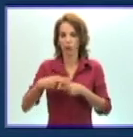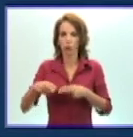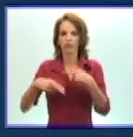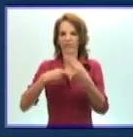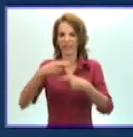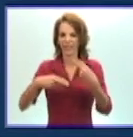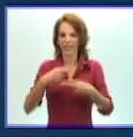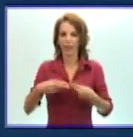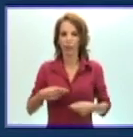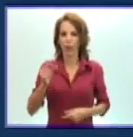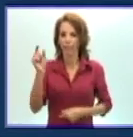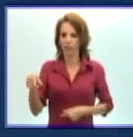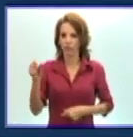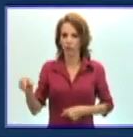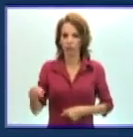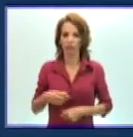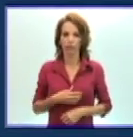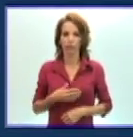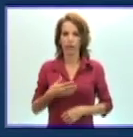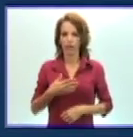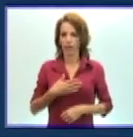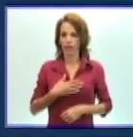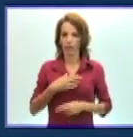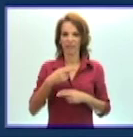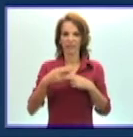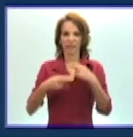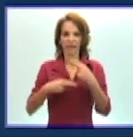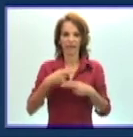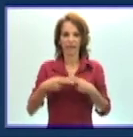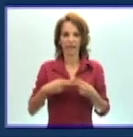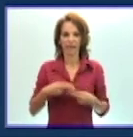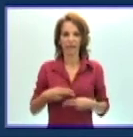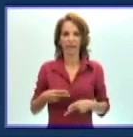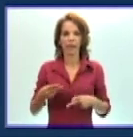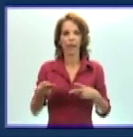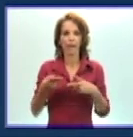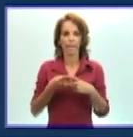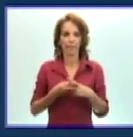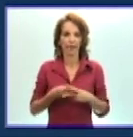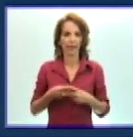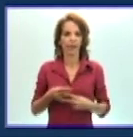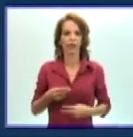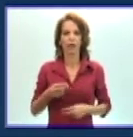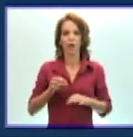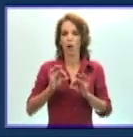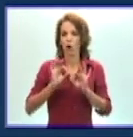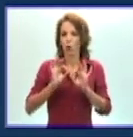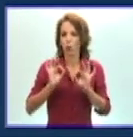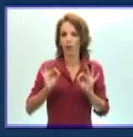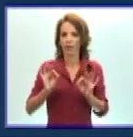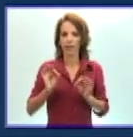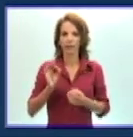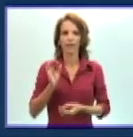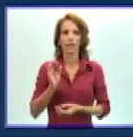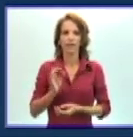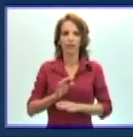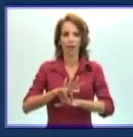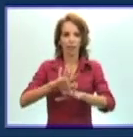personal puedas realizar para preservar el medio ambiente.